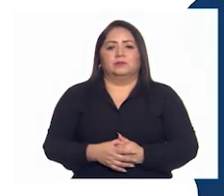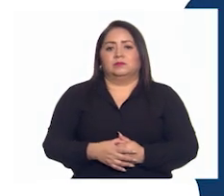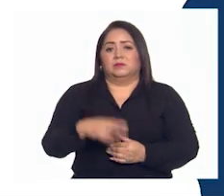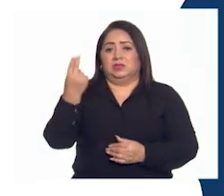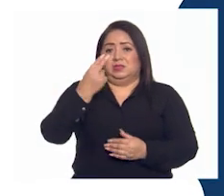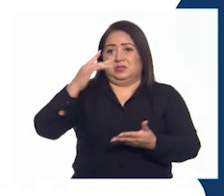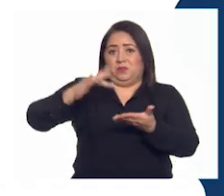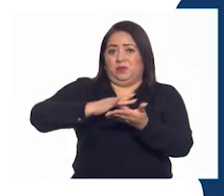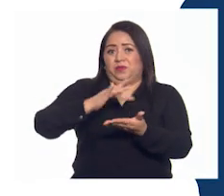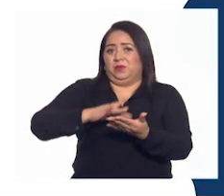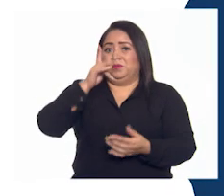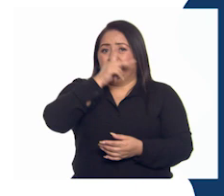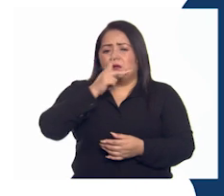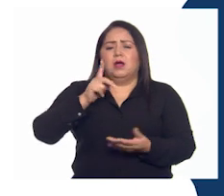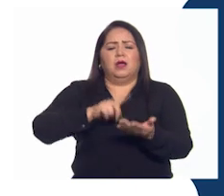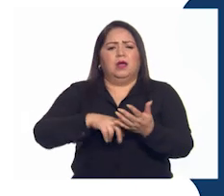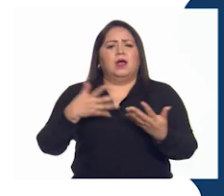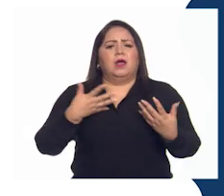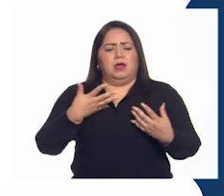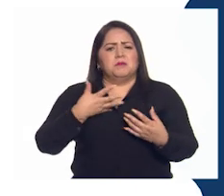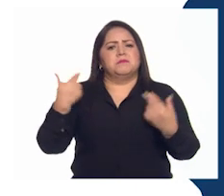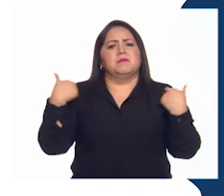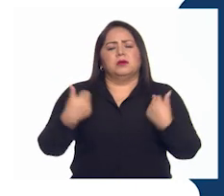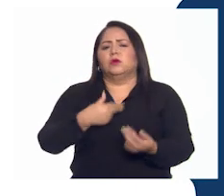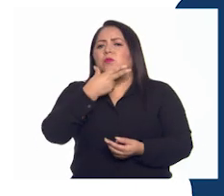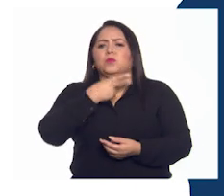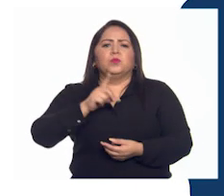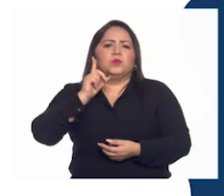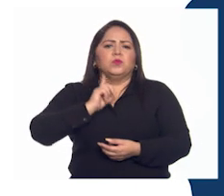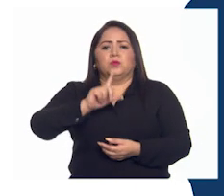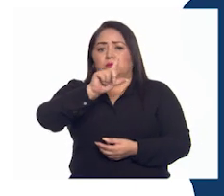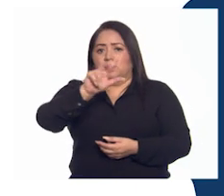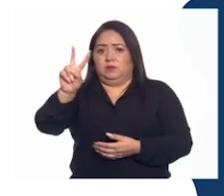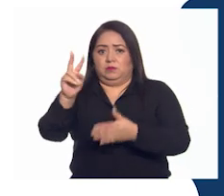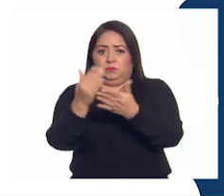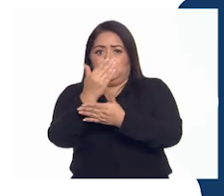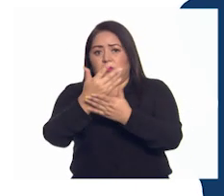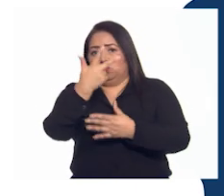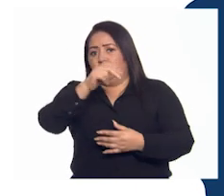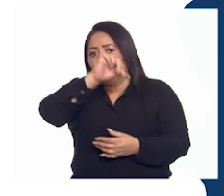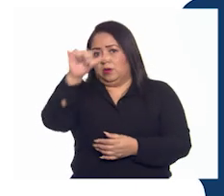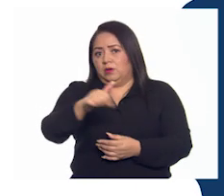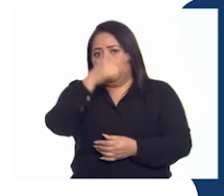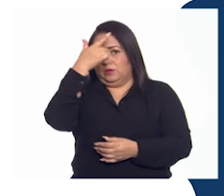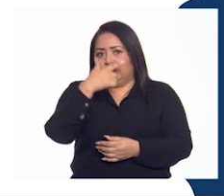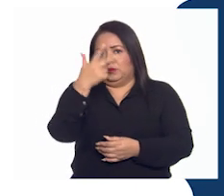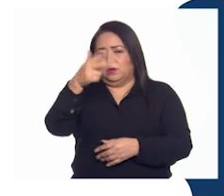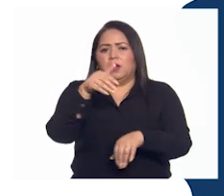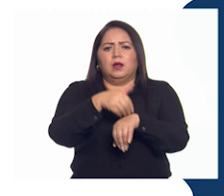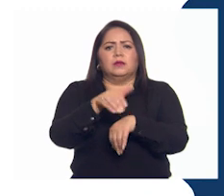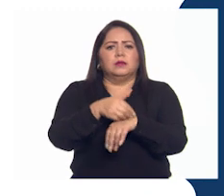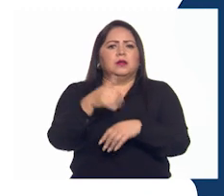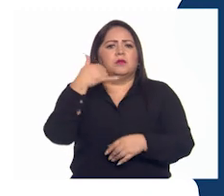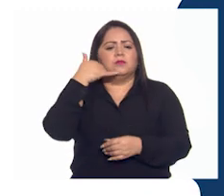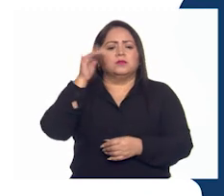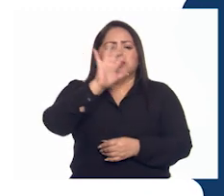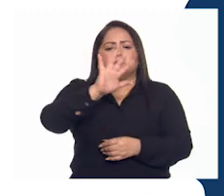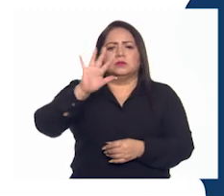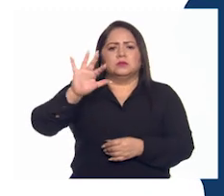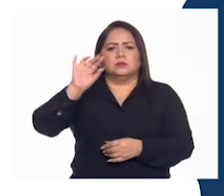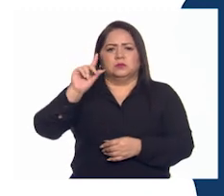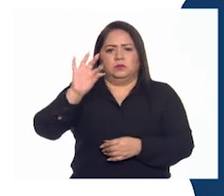Para solicitar apoyo pedagógico, comunícate con maestras y maestros de lunes a viernes de 8 a 20 horas al